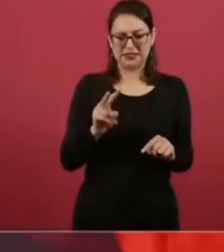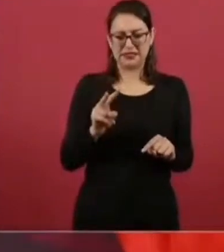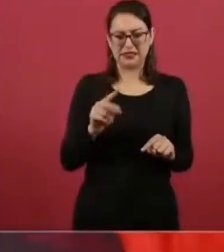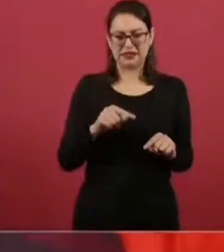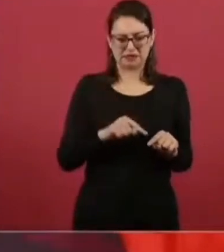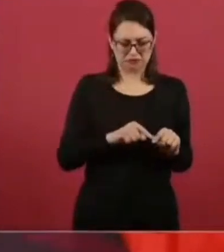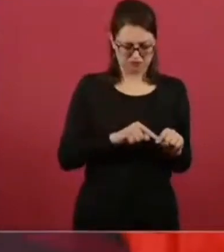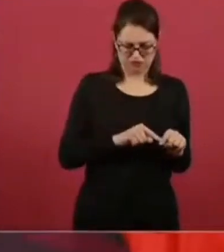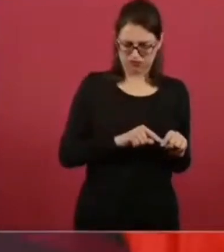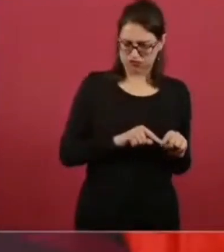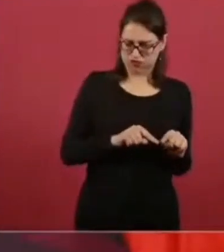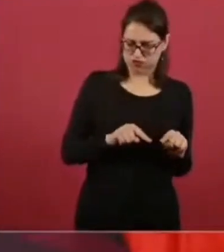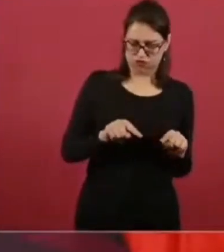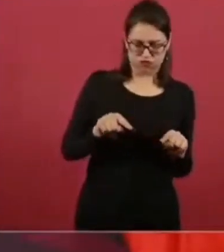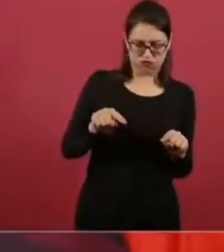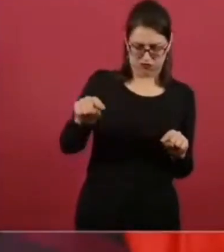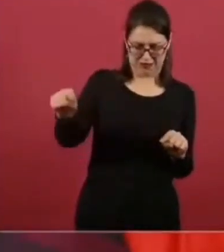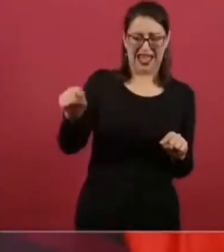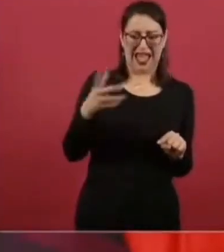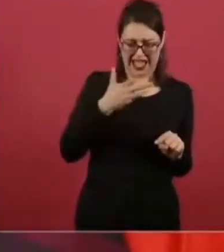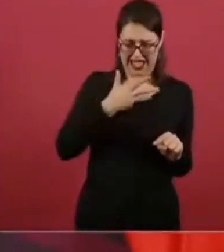para ir directo